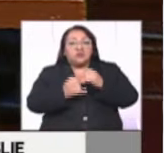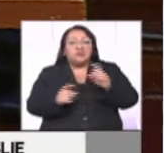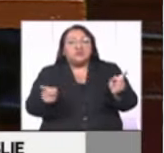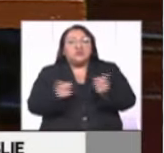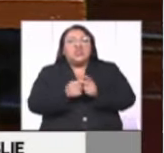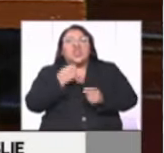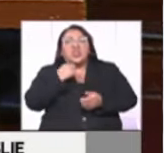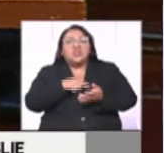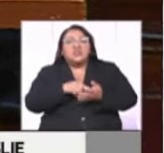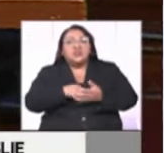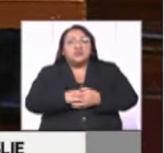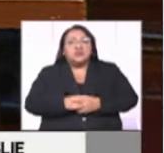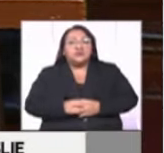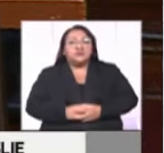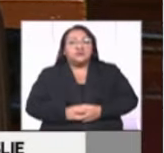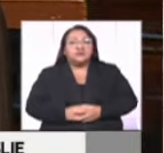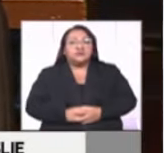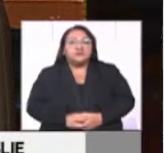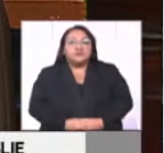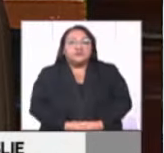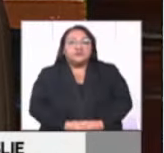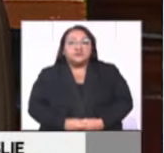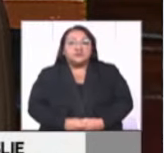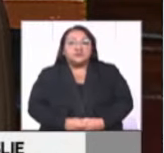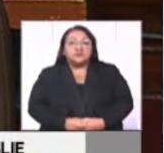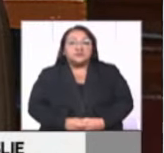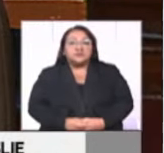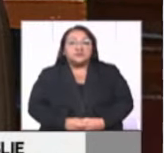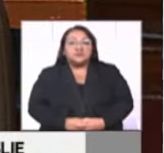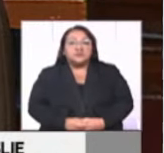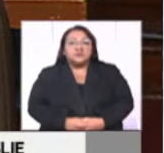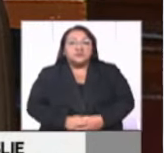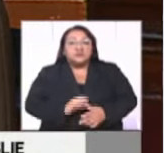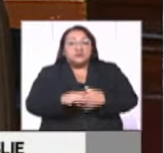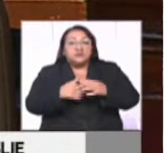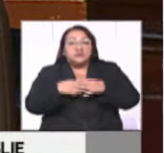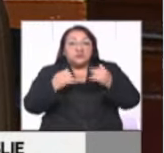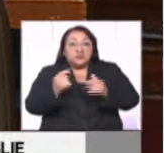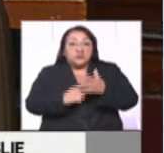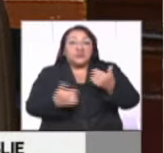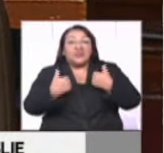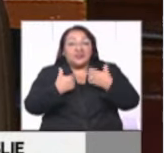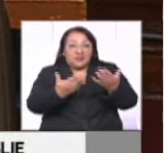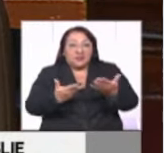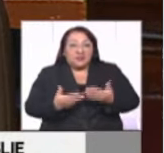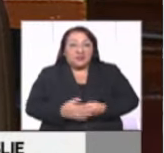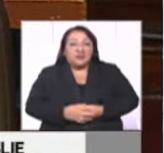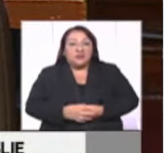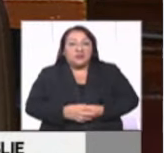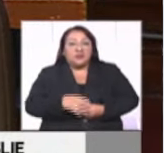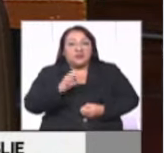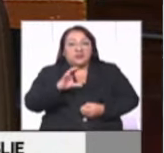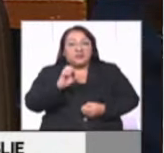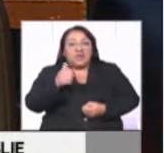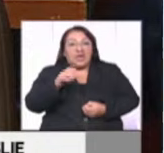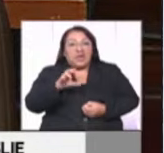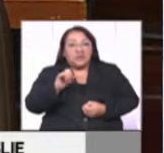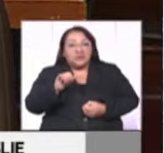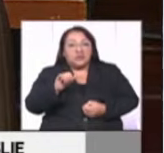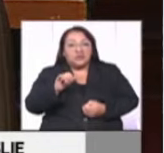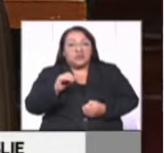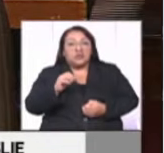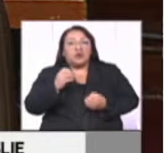siguiente. Dice, de la información obtenida del SEACE, así